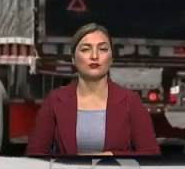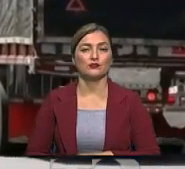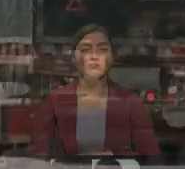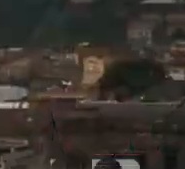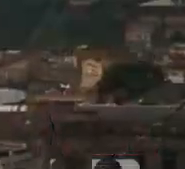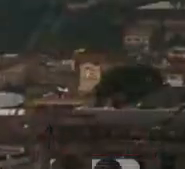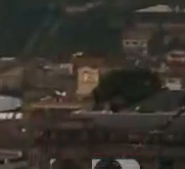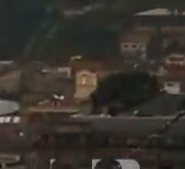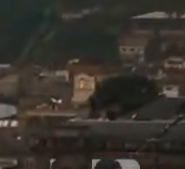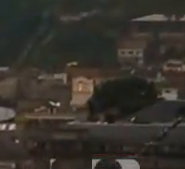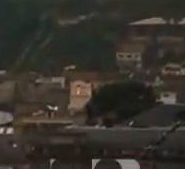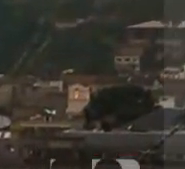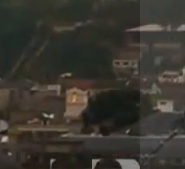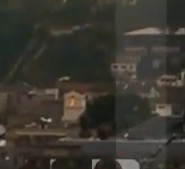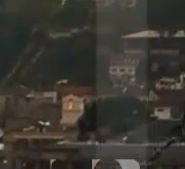horas.